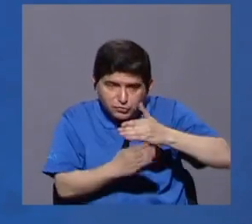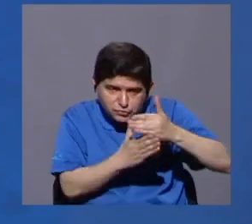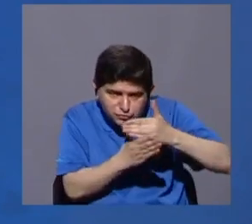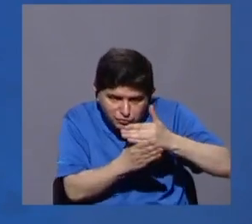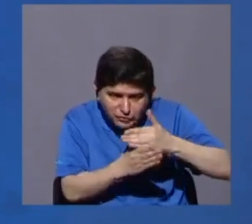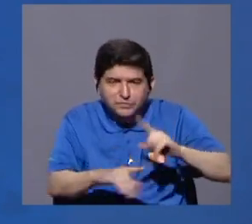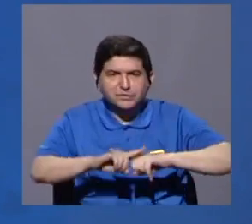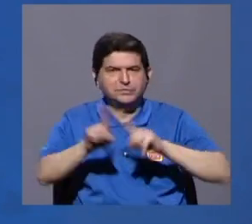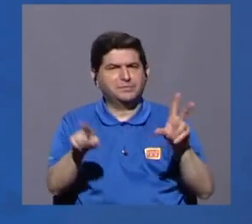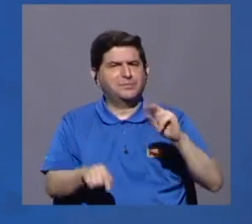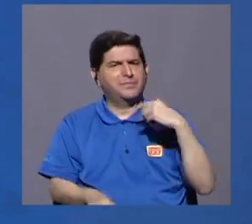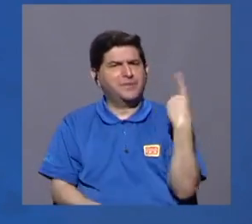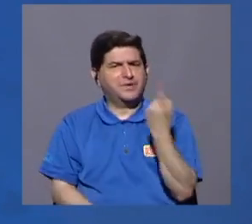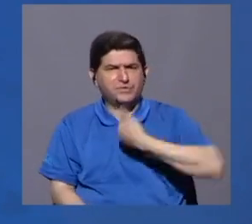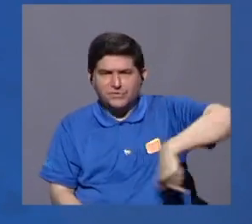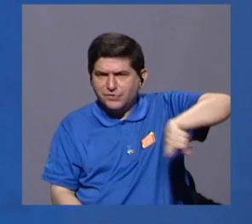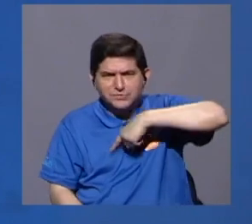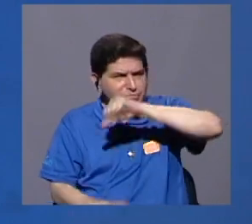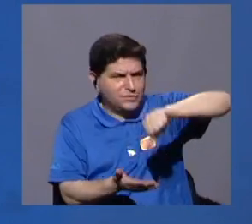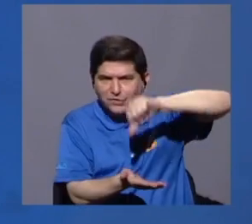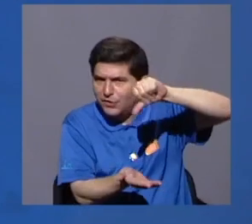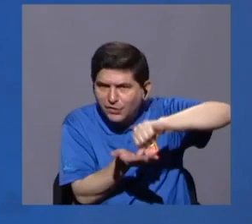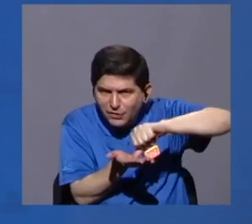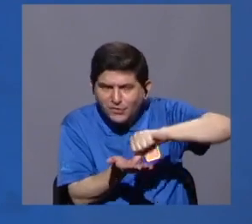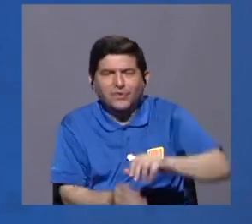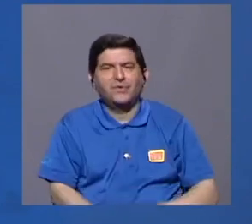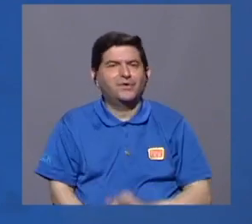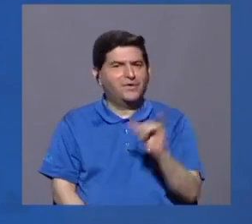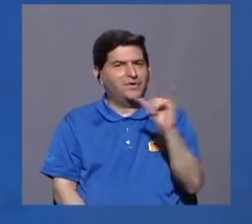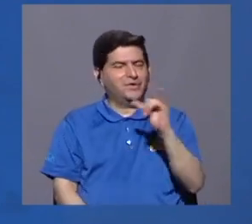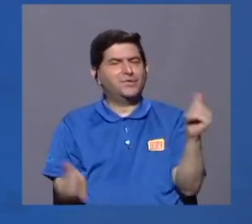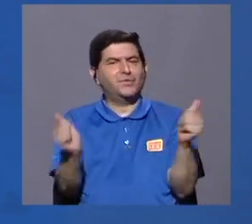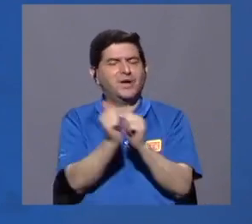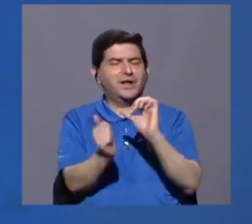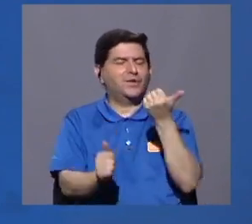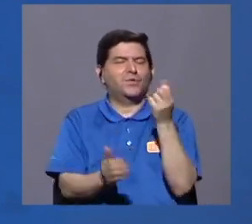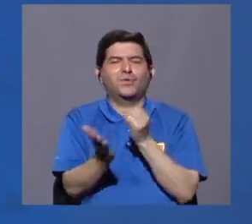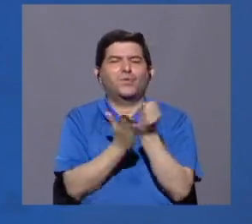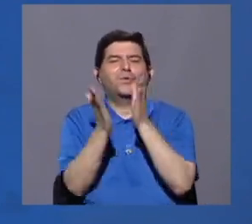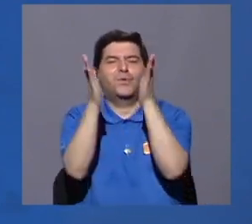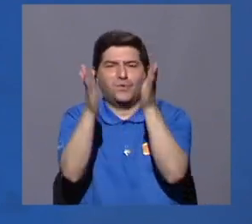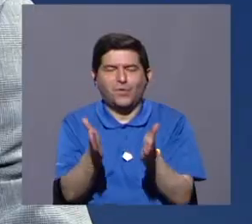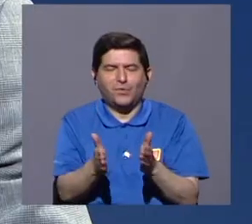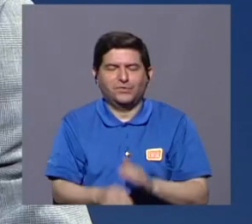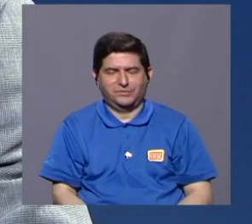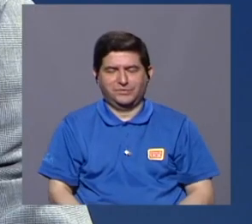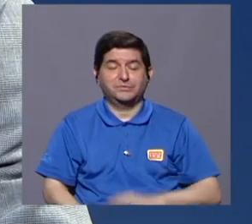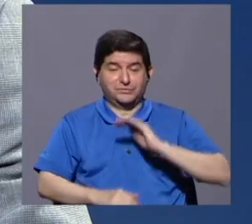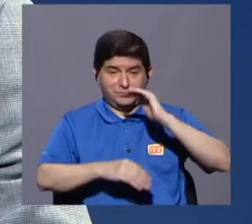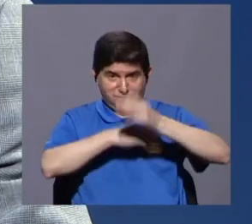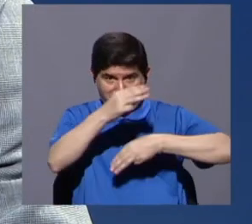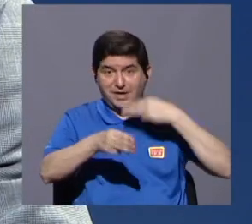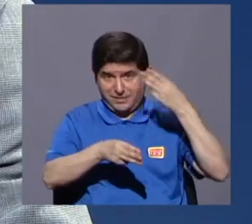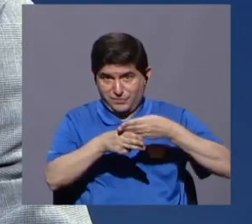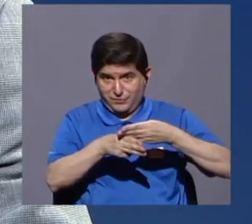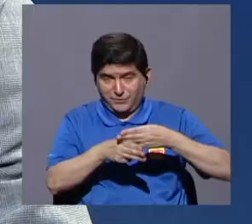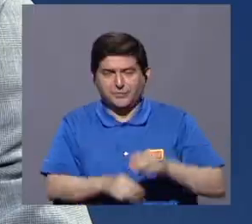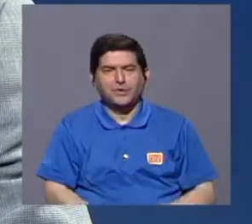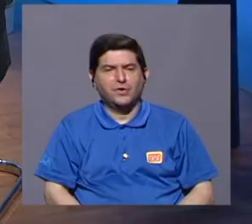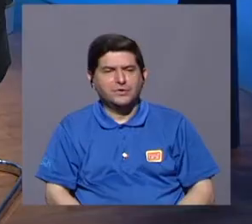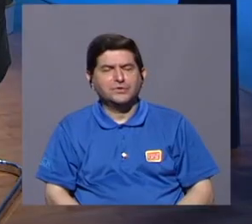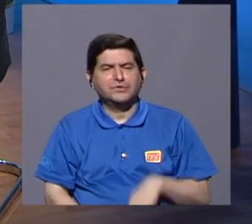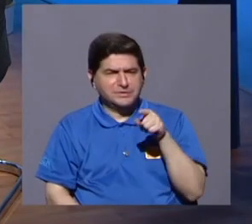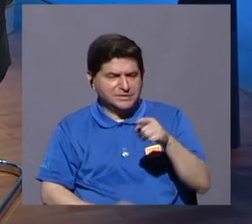solamente entre entre nosotros en el centro sino también con otros investigadores alrededor del mundo entonces ha sido una colaboración